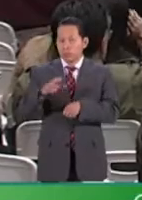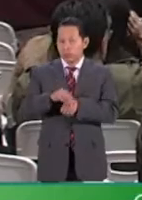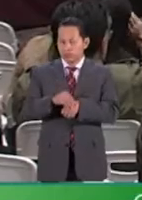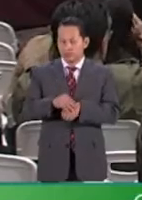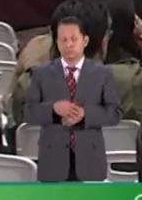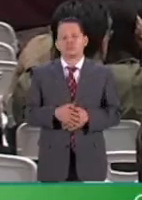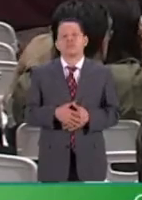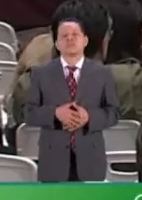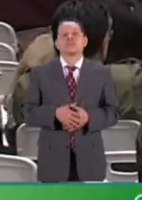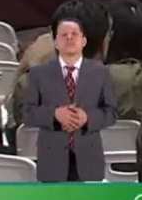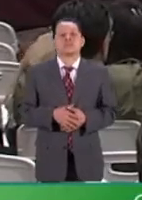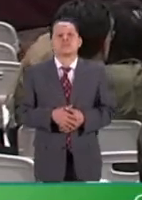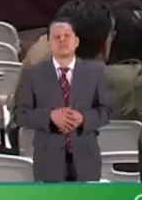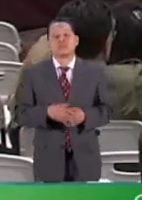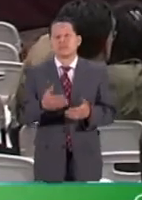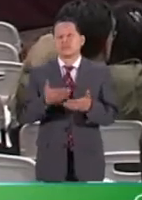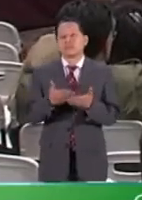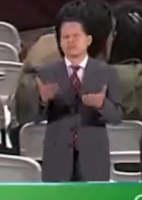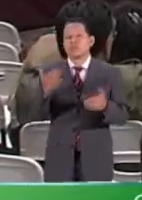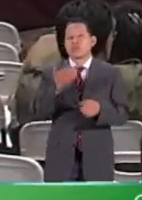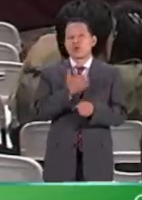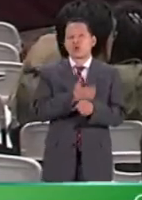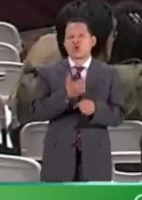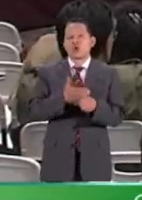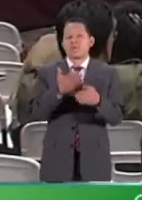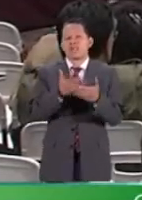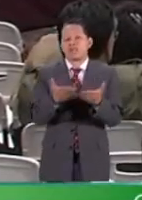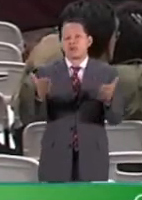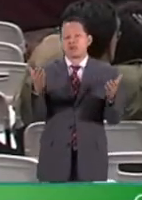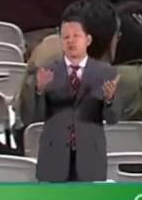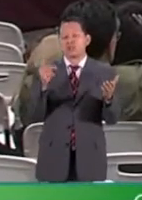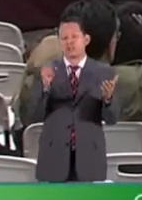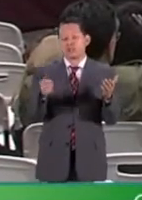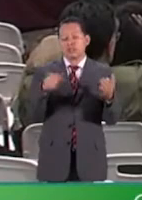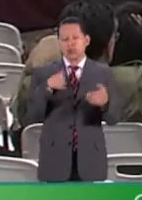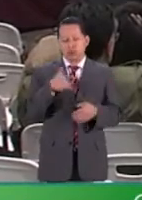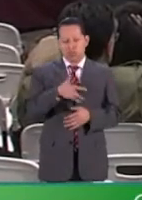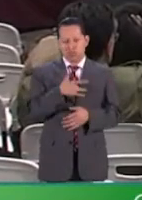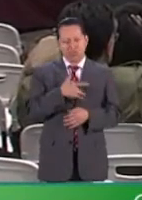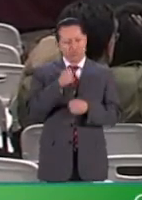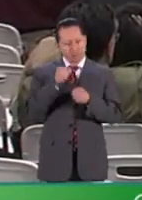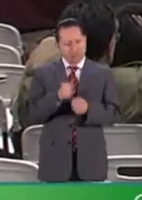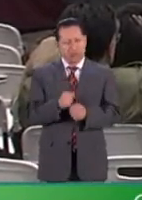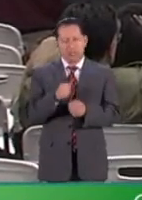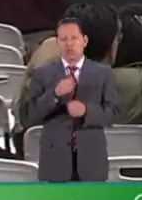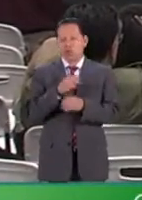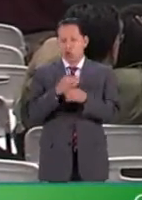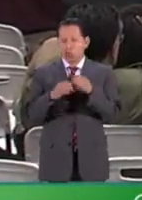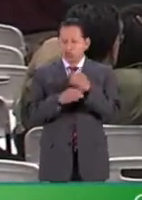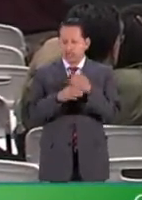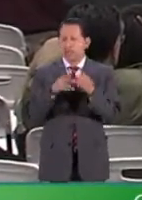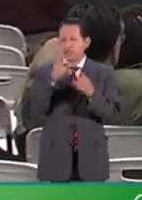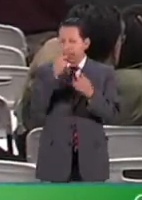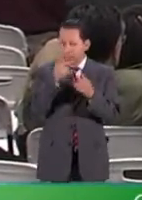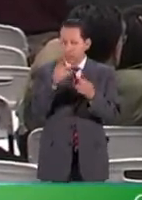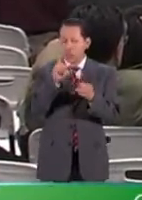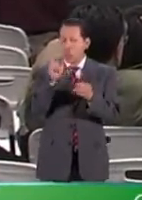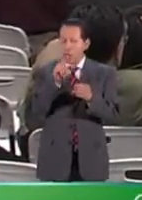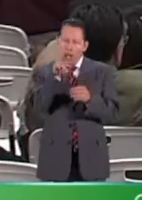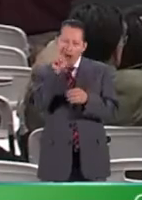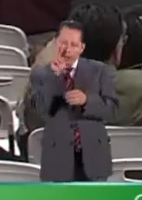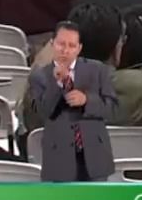Independencia. Compañeras y compañeros, estoy convencida de que las cosas hay que decirlas como uno las